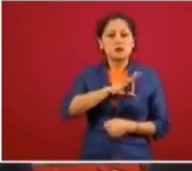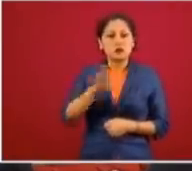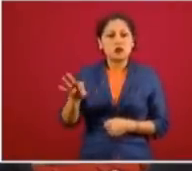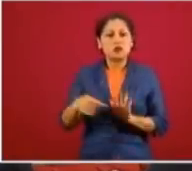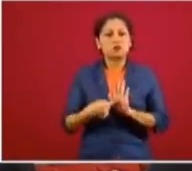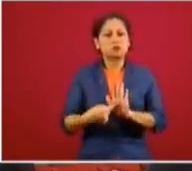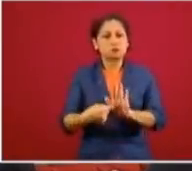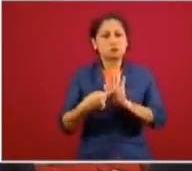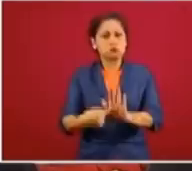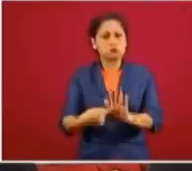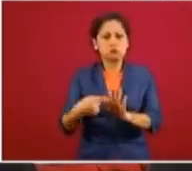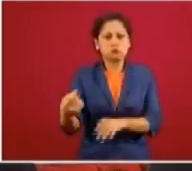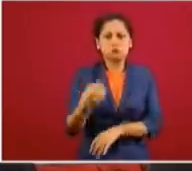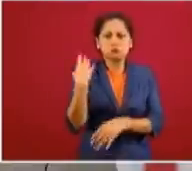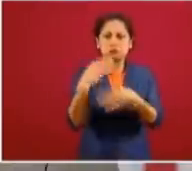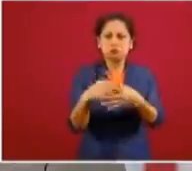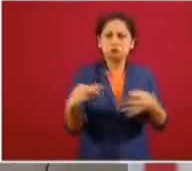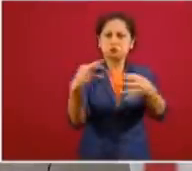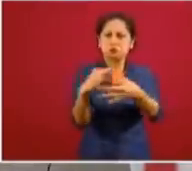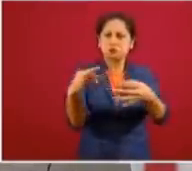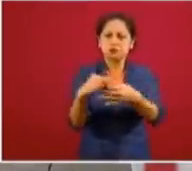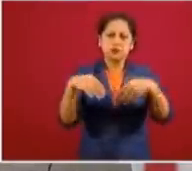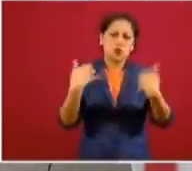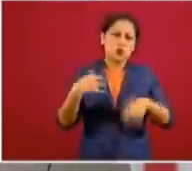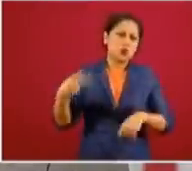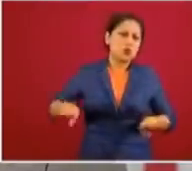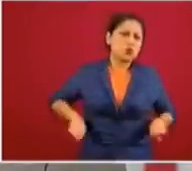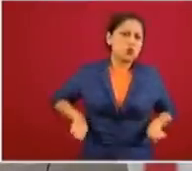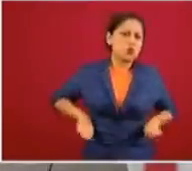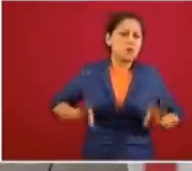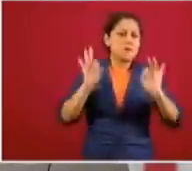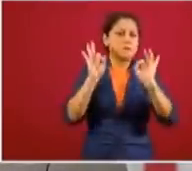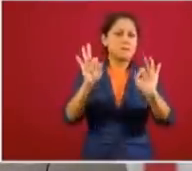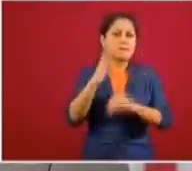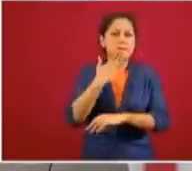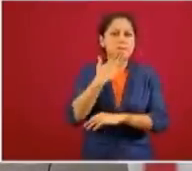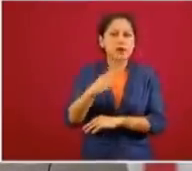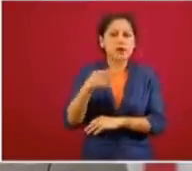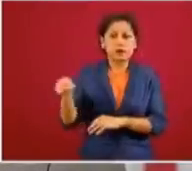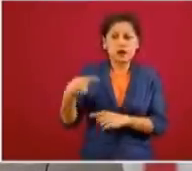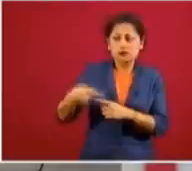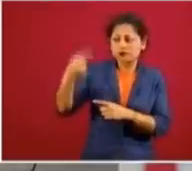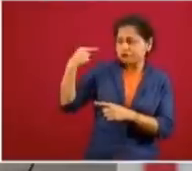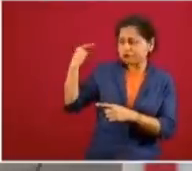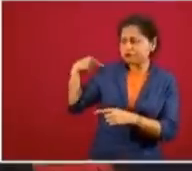y él nos ha venido ayudando y lo ha hecho muy bien. Entonces, a él le